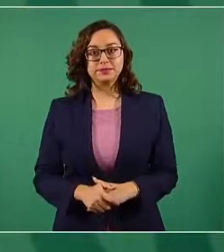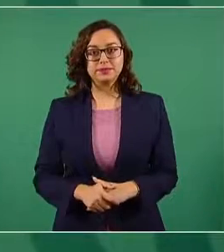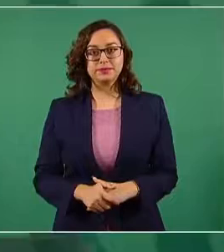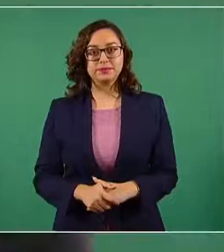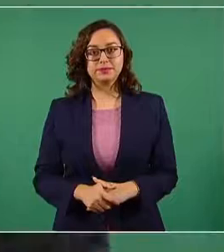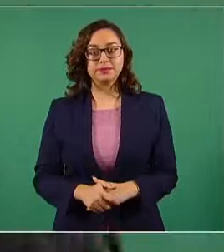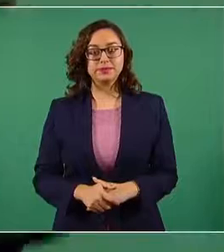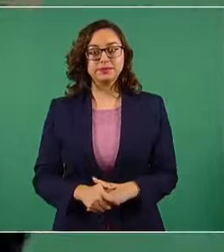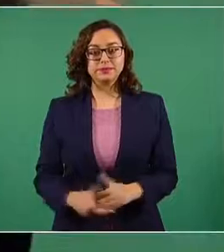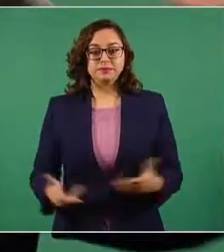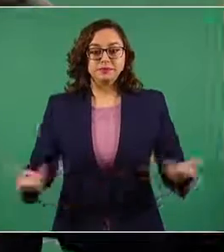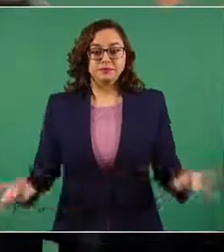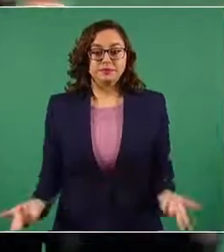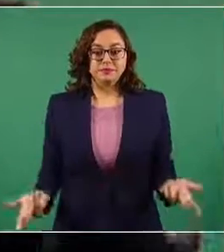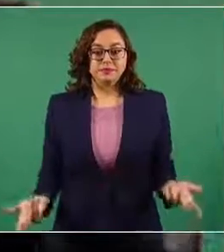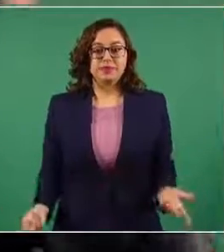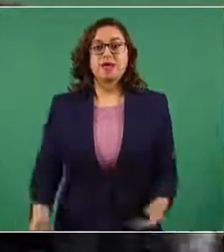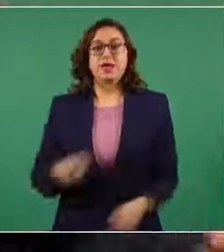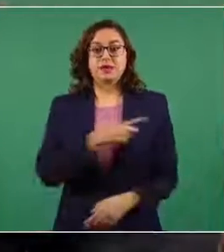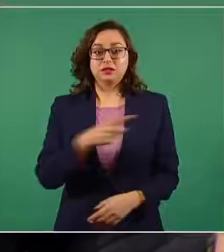Lo tengo que decir así